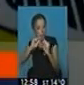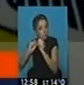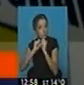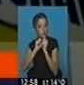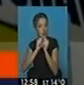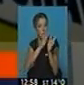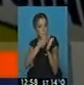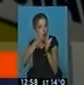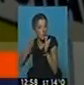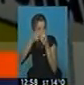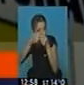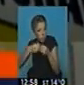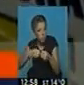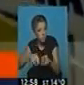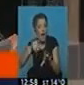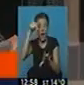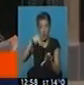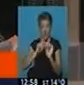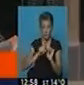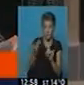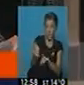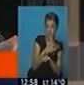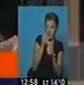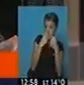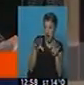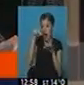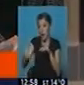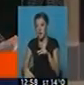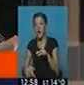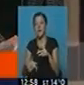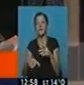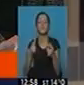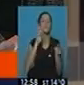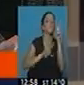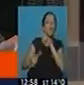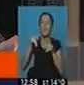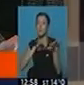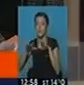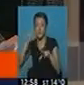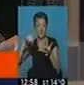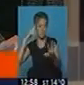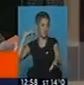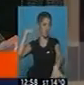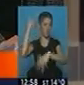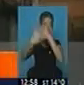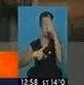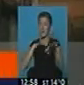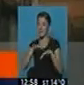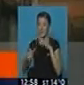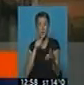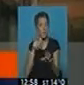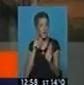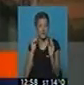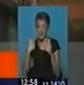proceso, y ahora lo caótico terminó predominando sobre lo experimental, y entonces se llevó a esta situación que parece no dar para más. Lo que pasa es